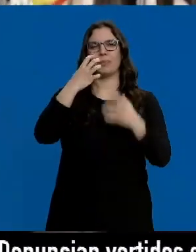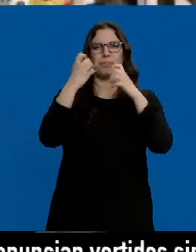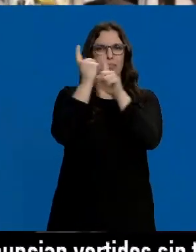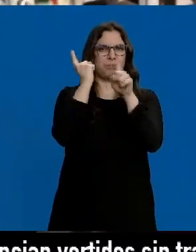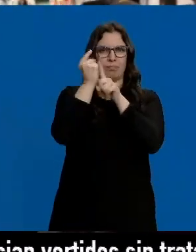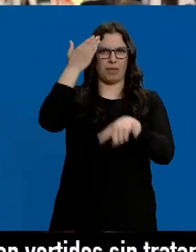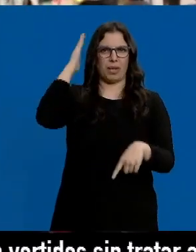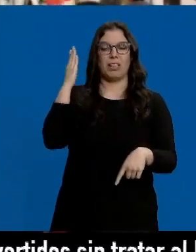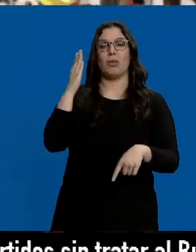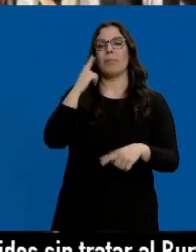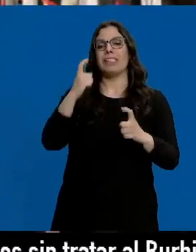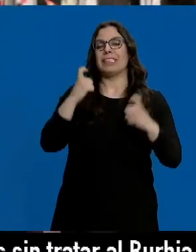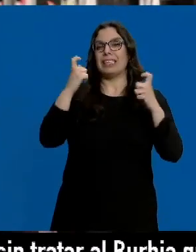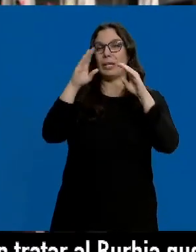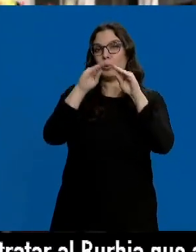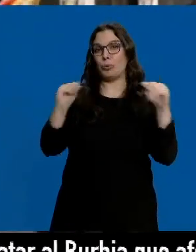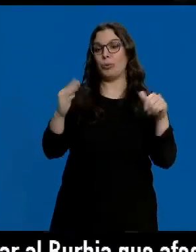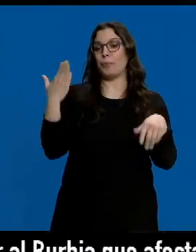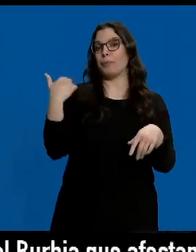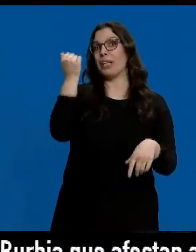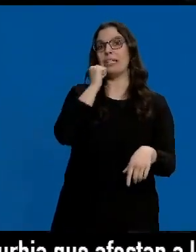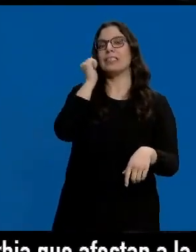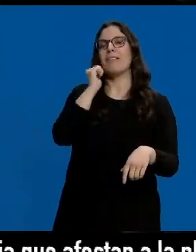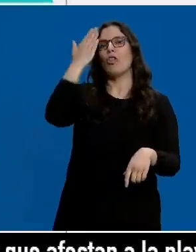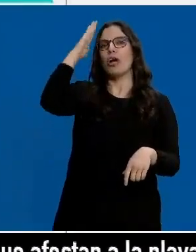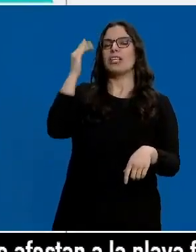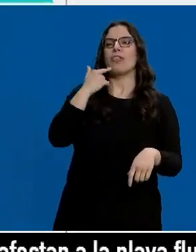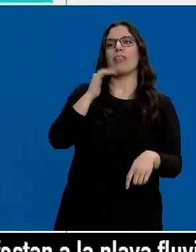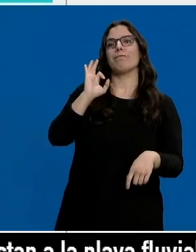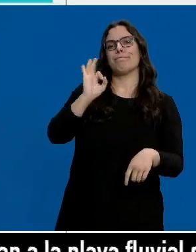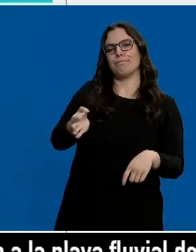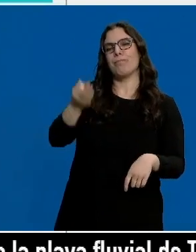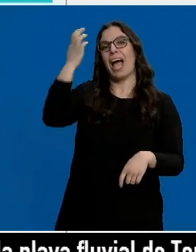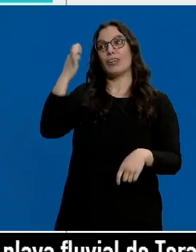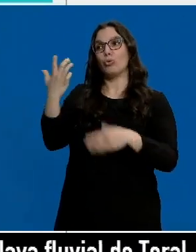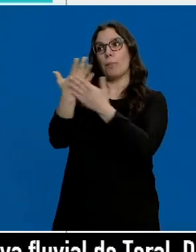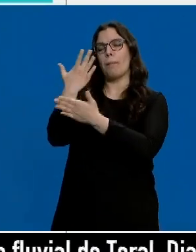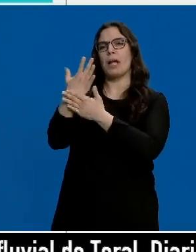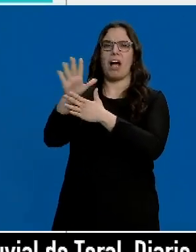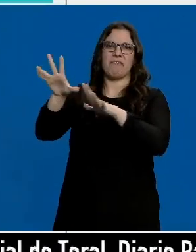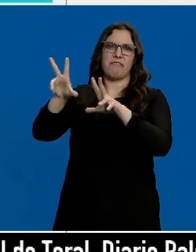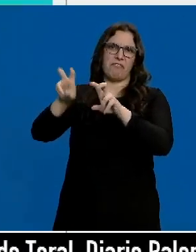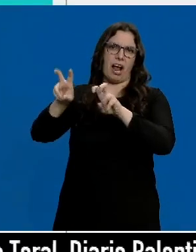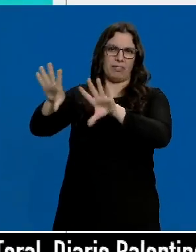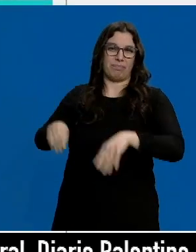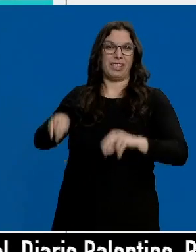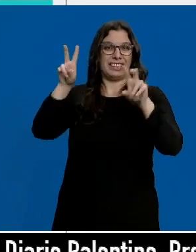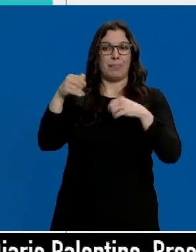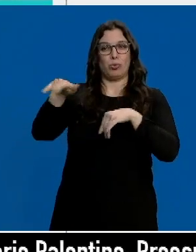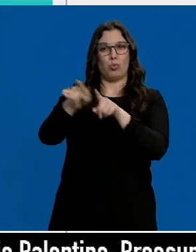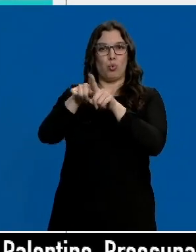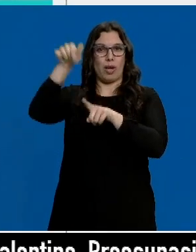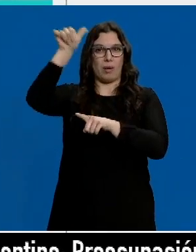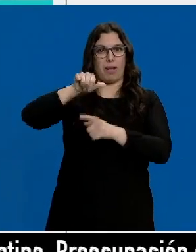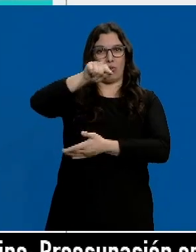Para rebajar tensión, Casado este sábado reculaba y aceptaba las explicaciones de Ayuso sobre los cobros de su hermano por el contrato de